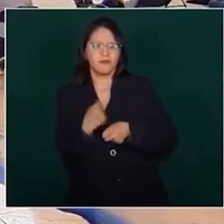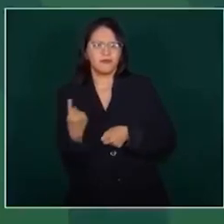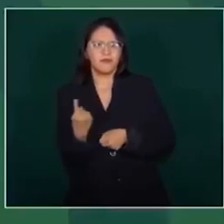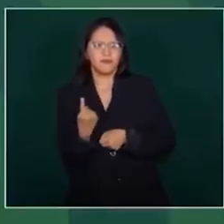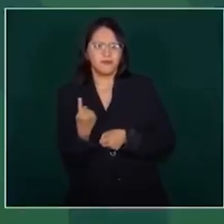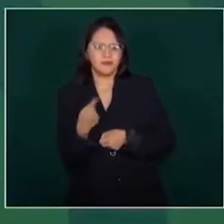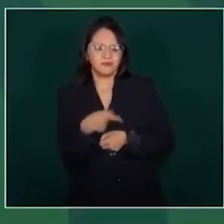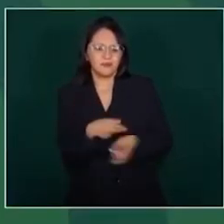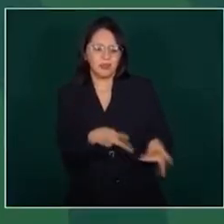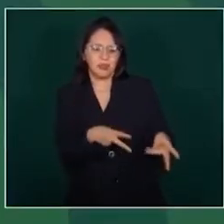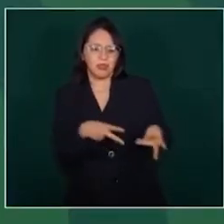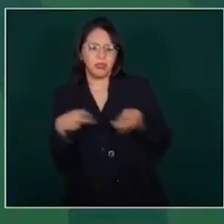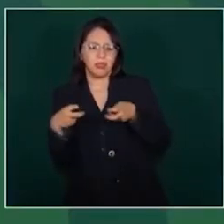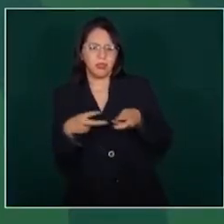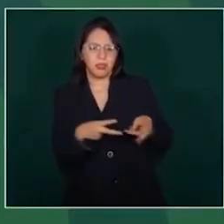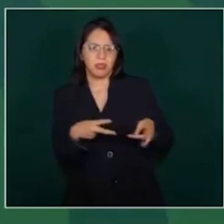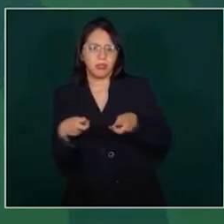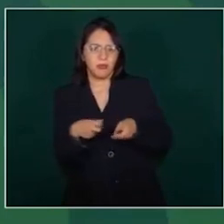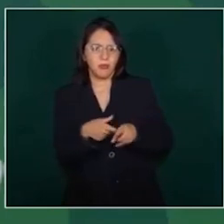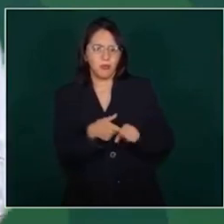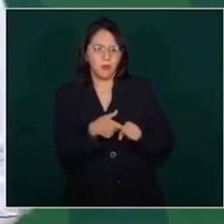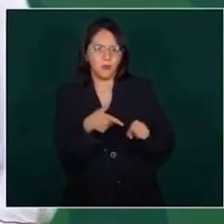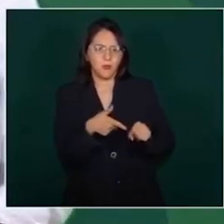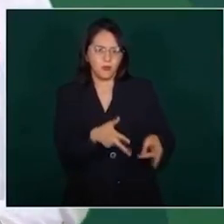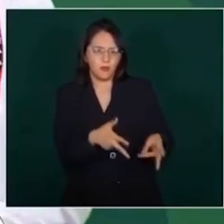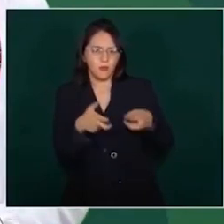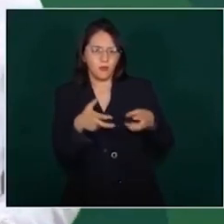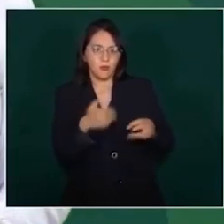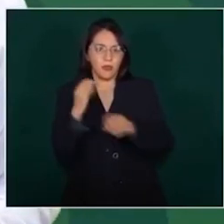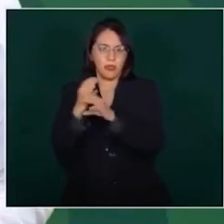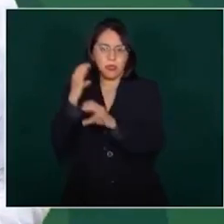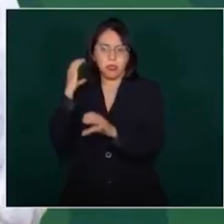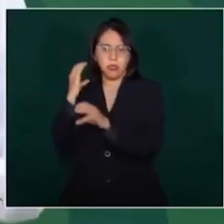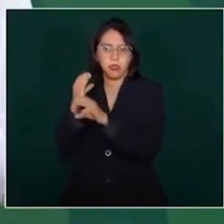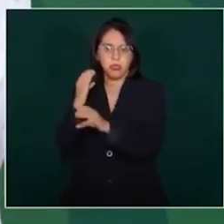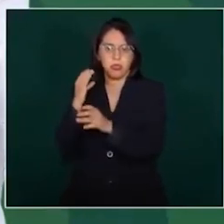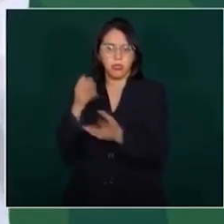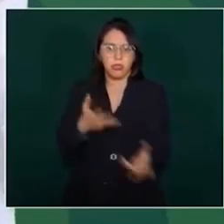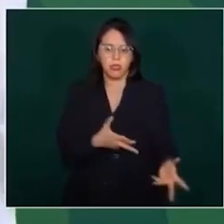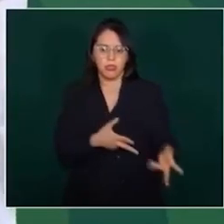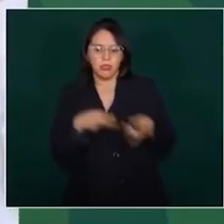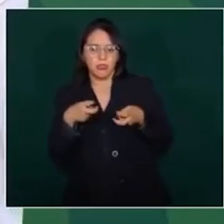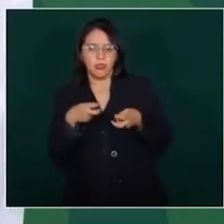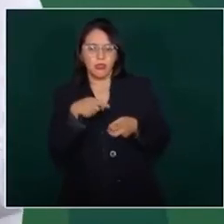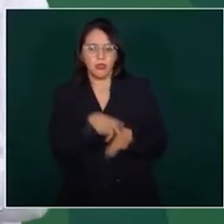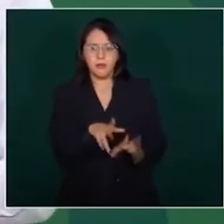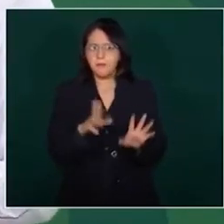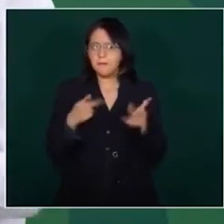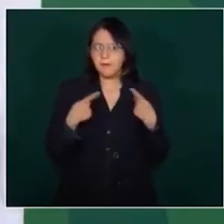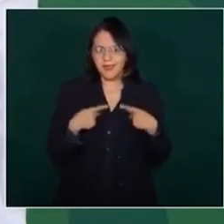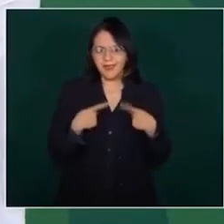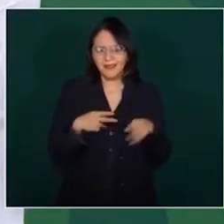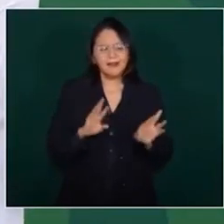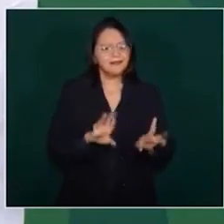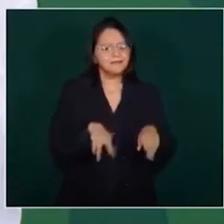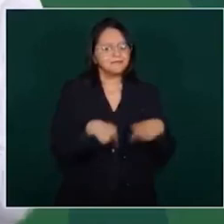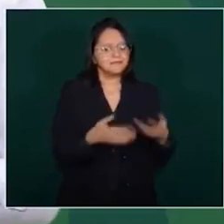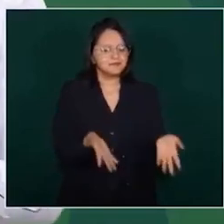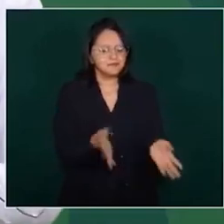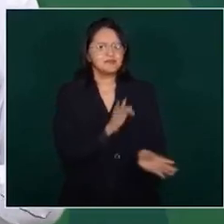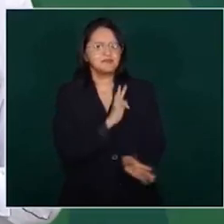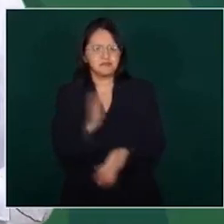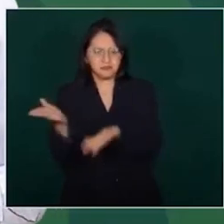se llevaban la gasolina en pipas y le dejaban a la gente para que